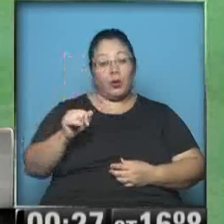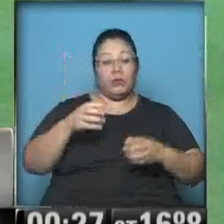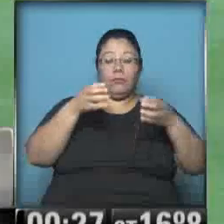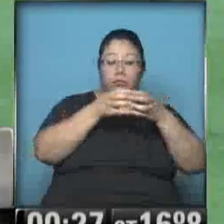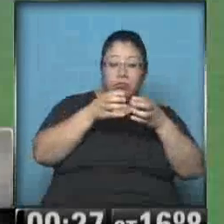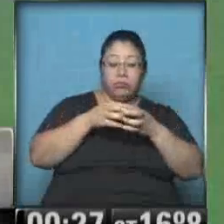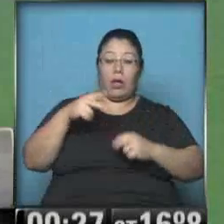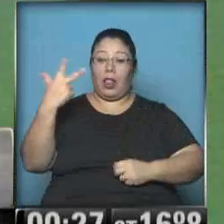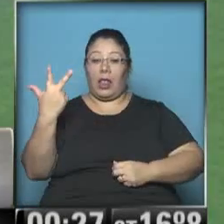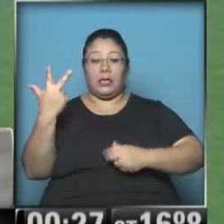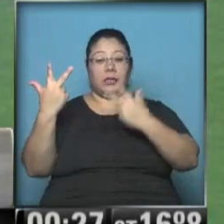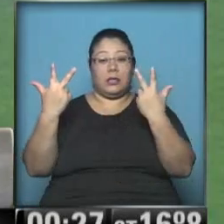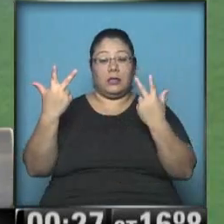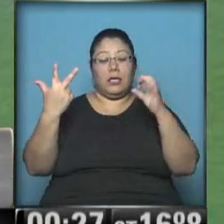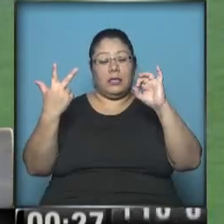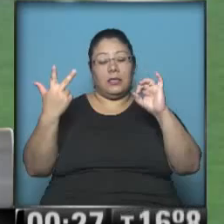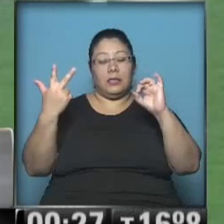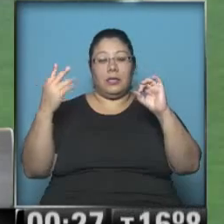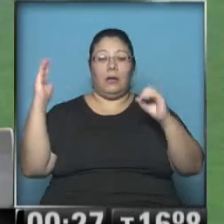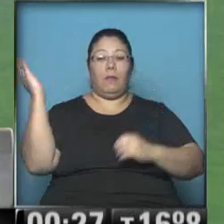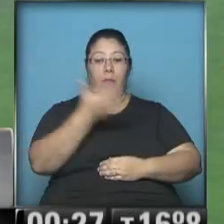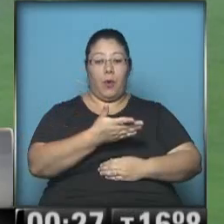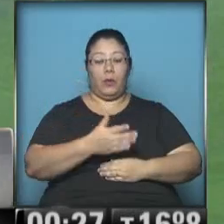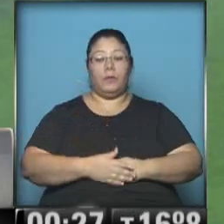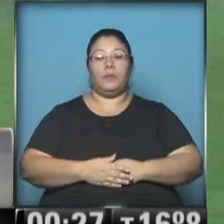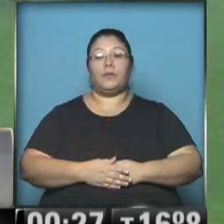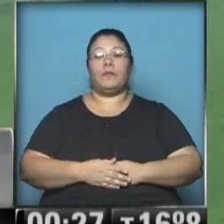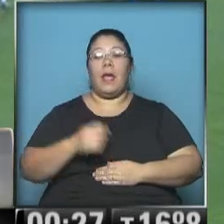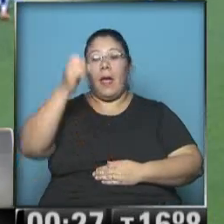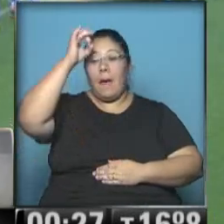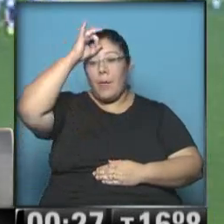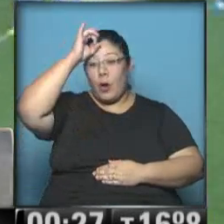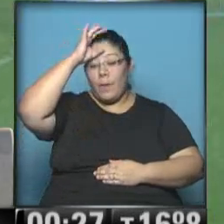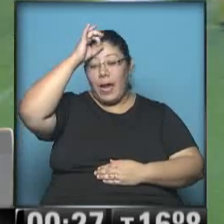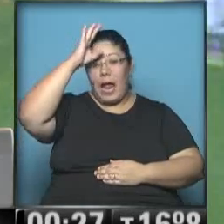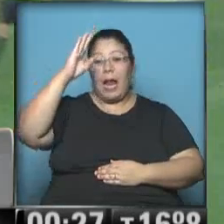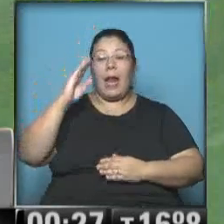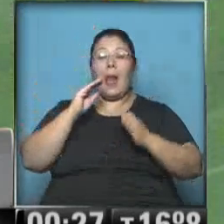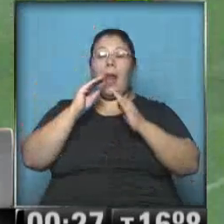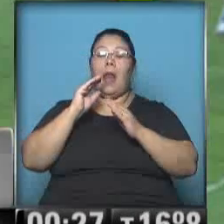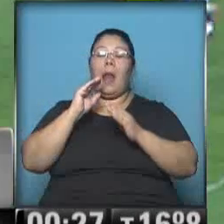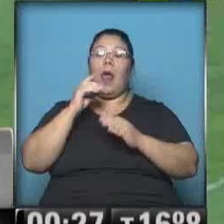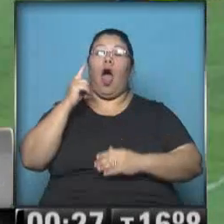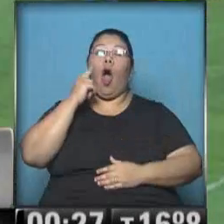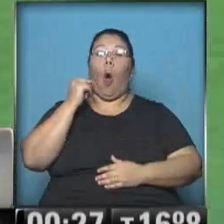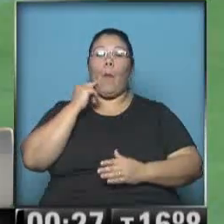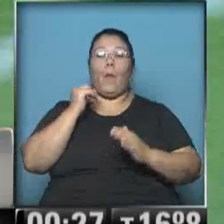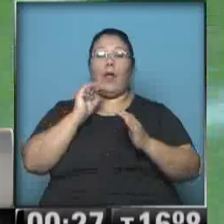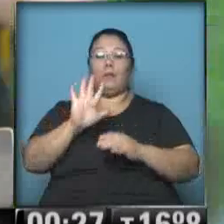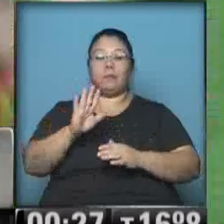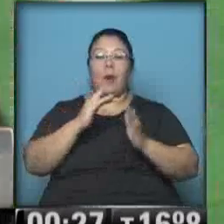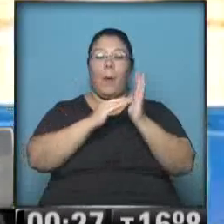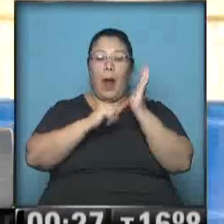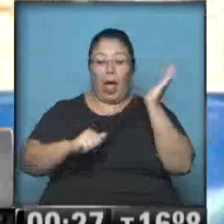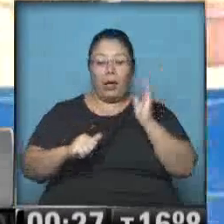Juan Isils, el ex Vélez, que marcaba el 1-0. Después de penal, iba a llegar al turno de Blanco para poner al aurinegro 2-0